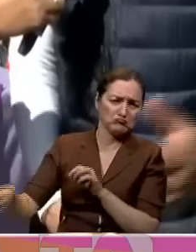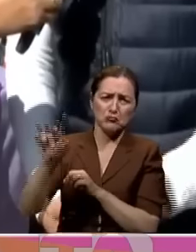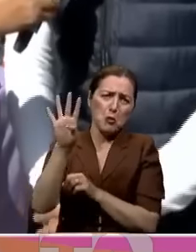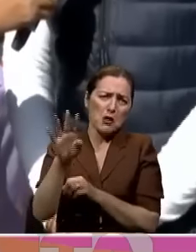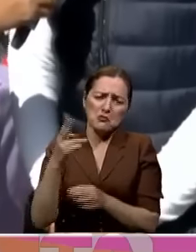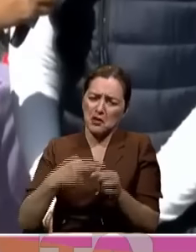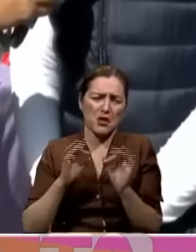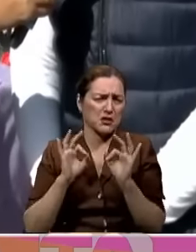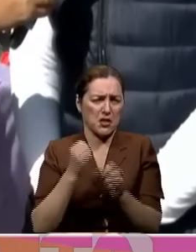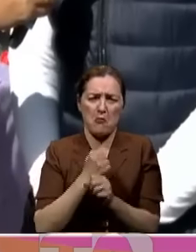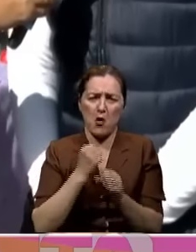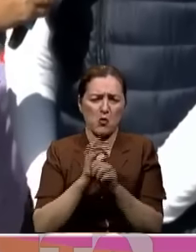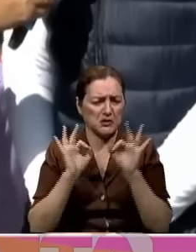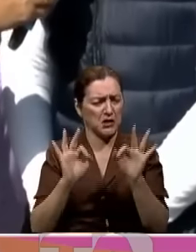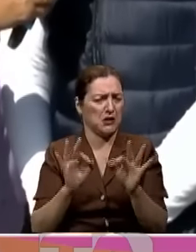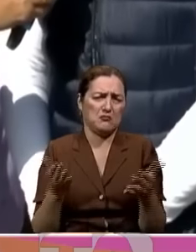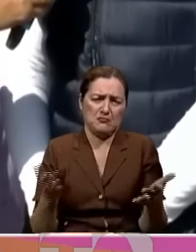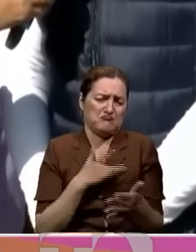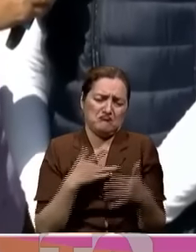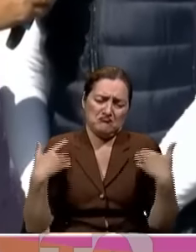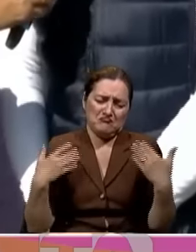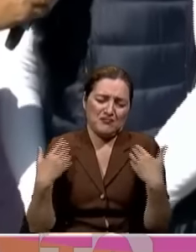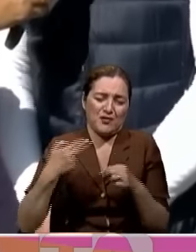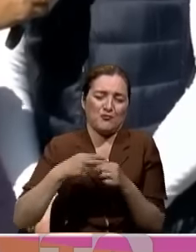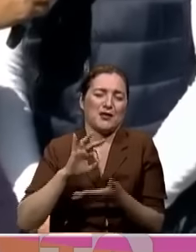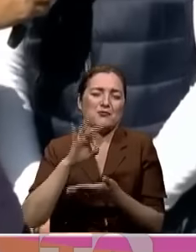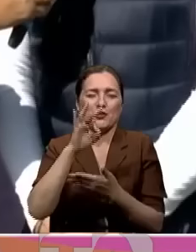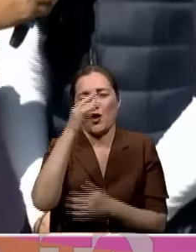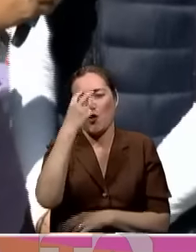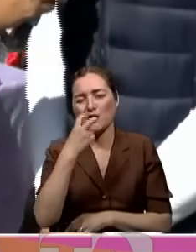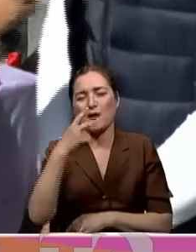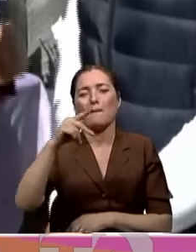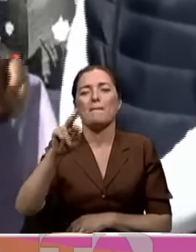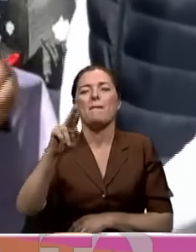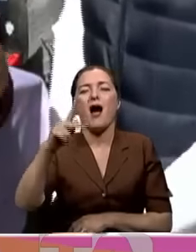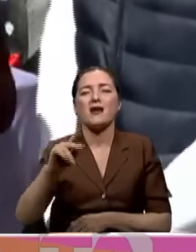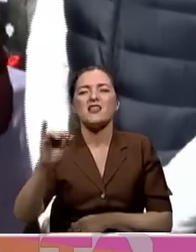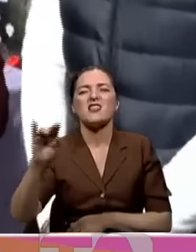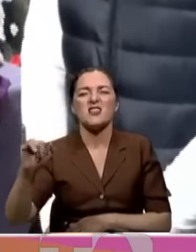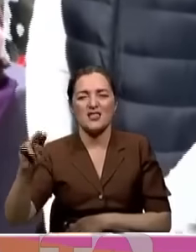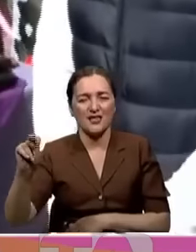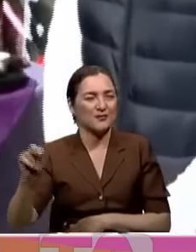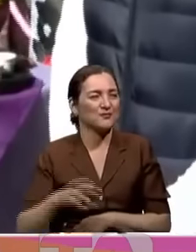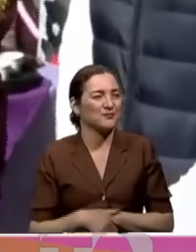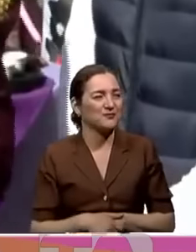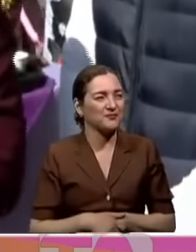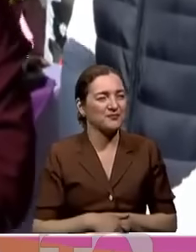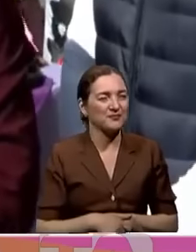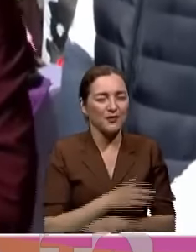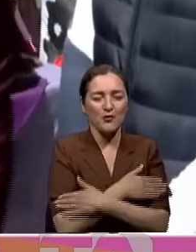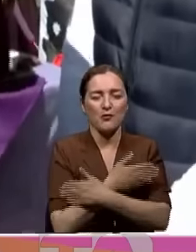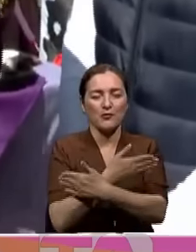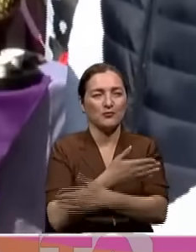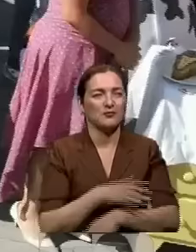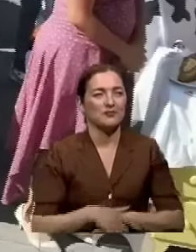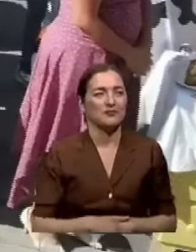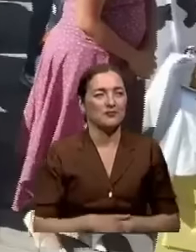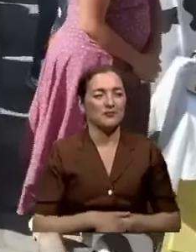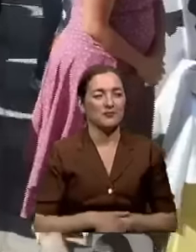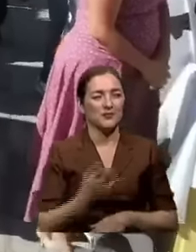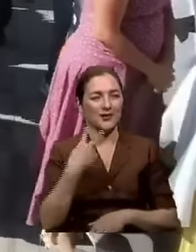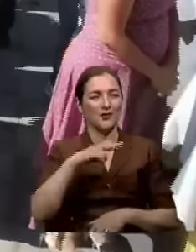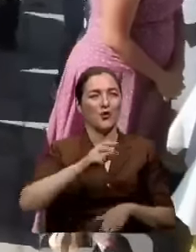sentido, por supuesto, pues también nosotros muy contentos de estar aquí representando al Hotel Parkin by Radisson. Muy bien, felicitaciones. Y entonces nosotros vamos